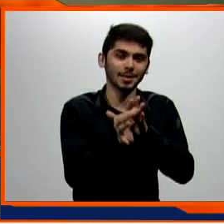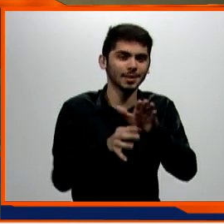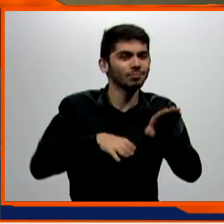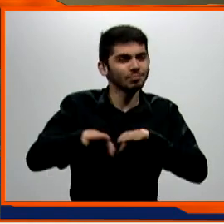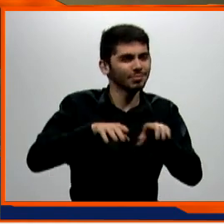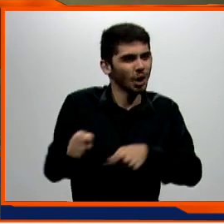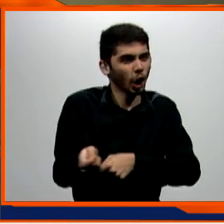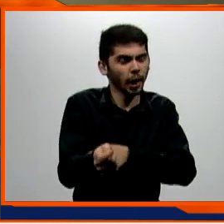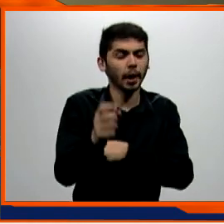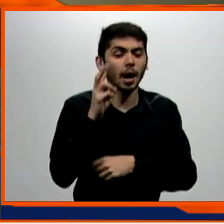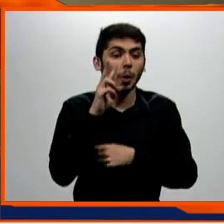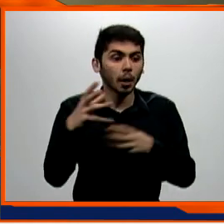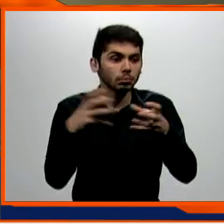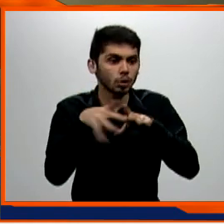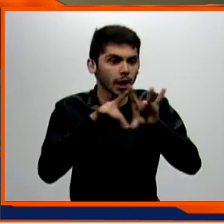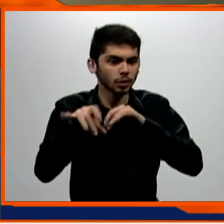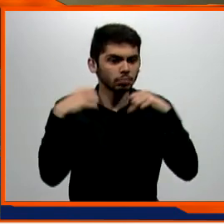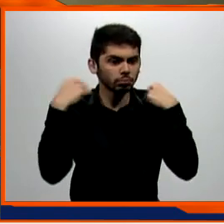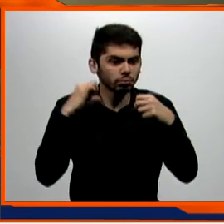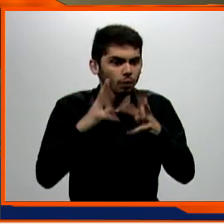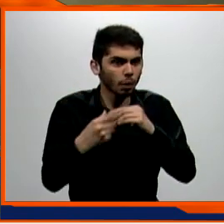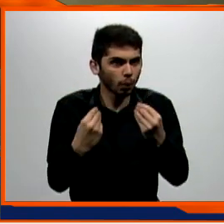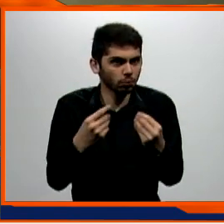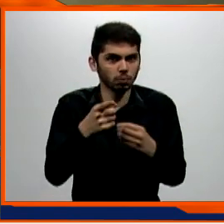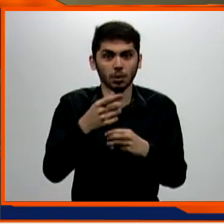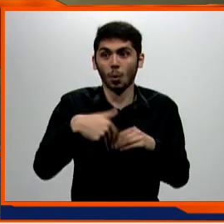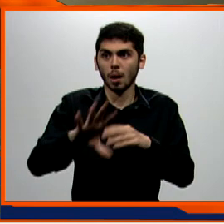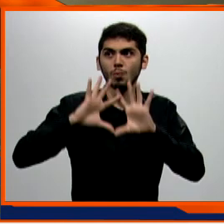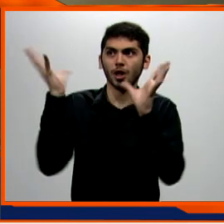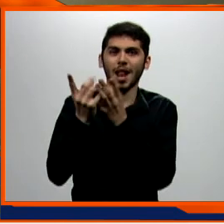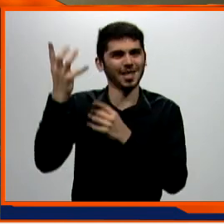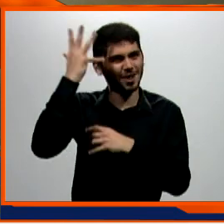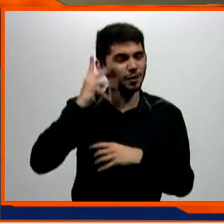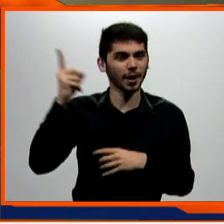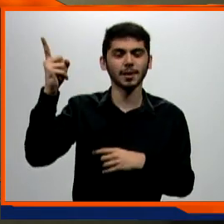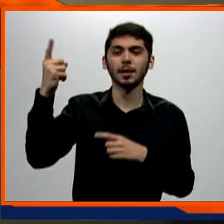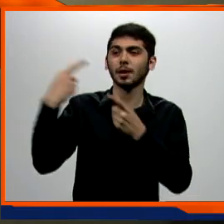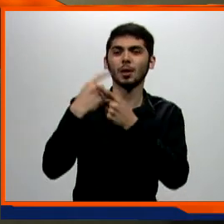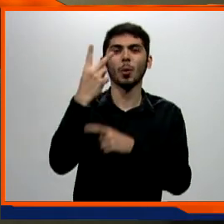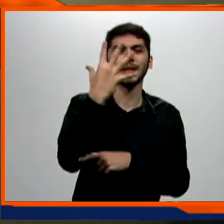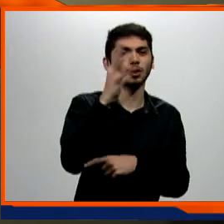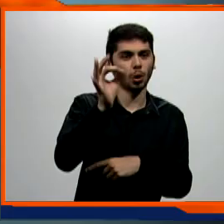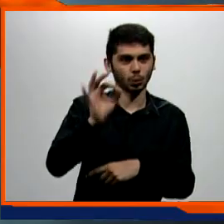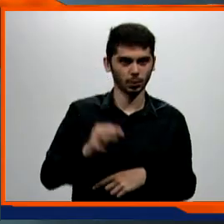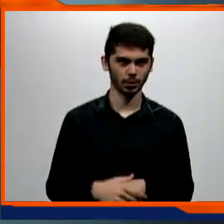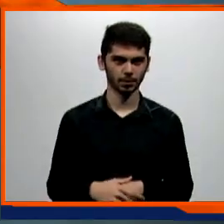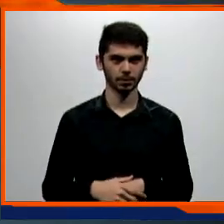patines, para saber cómo se prepara el seleccionado femenino frente a su cita mundialista en Francia a partir del 25 de